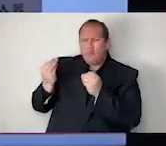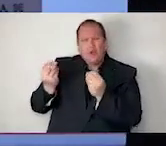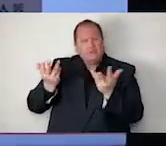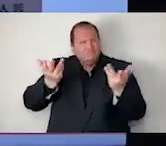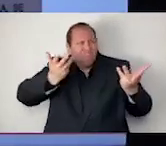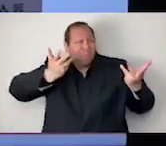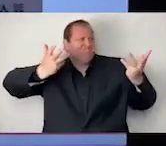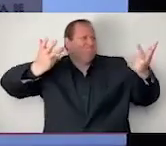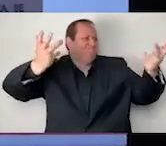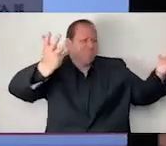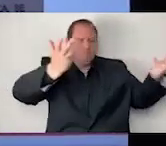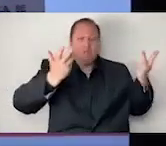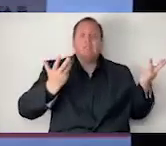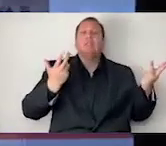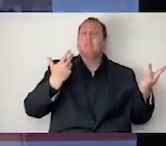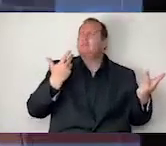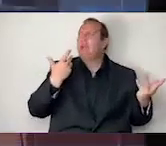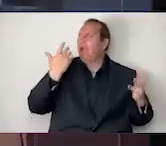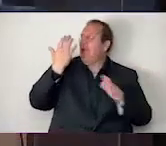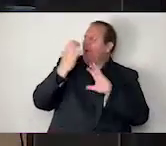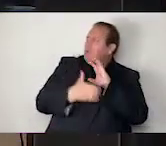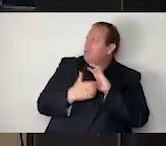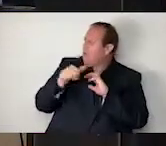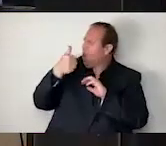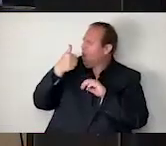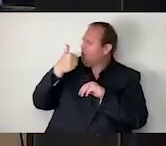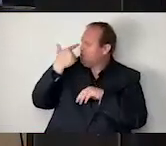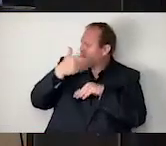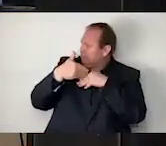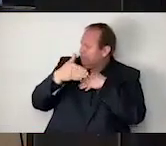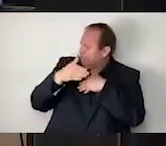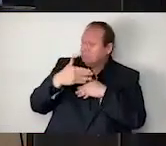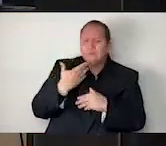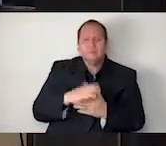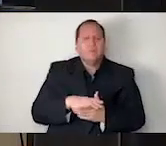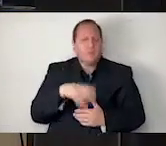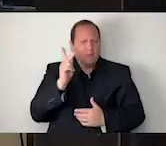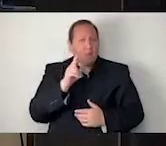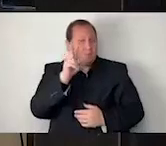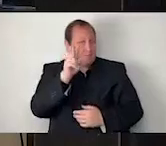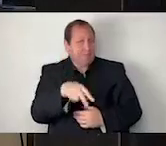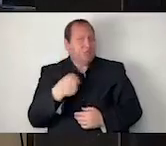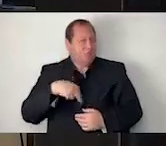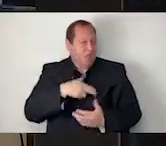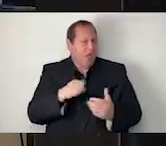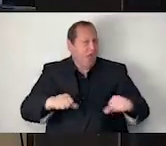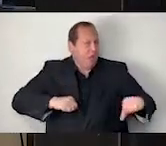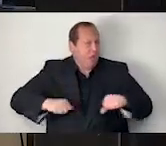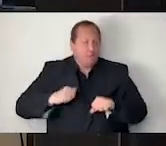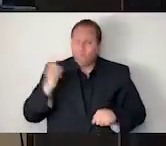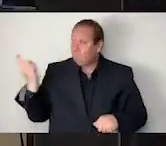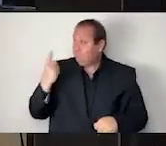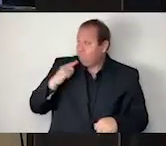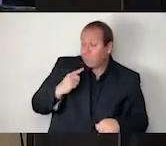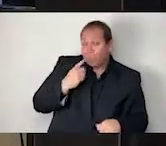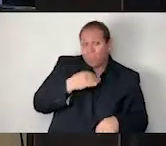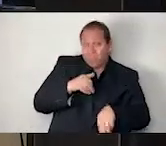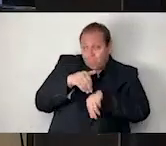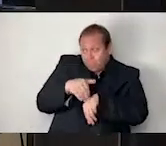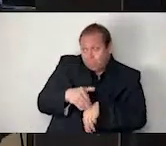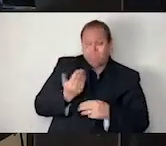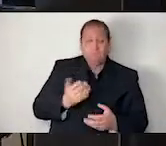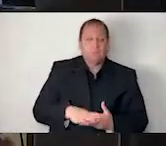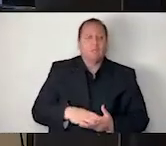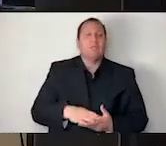definitivamente pues es una labor que se nos instruyó y que además al final se privilegia la salud porque